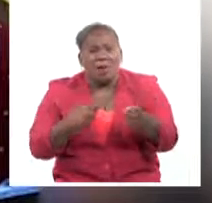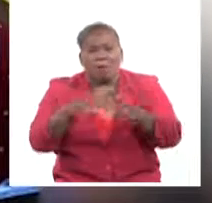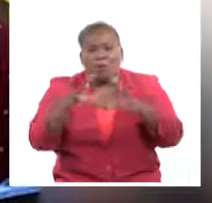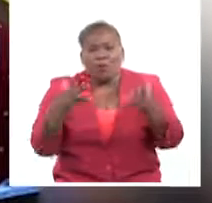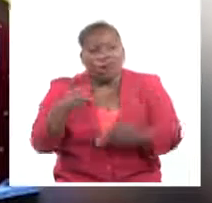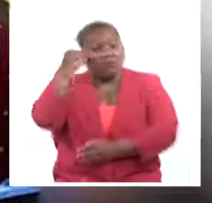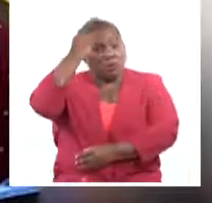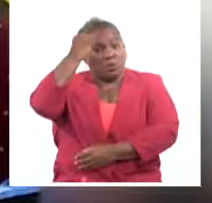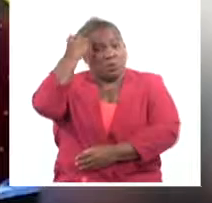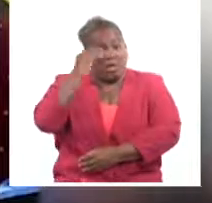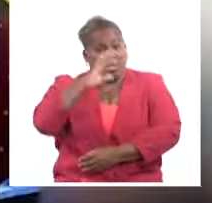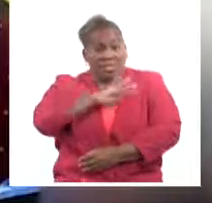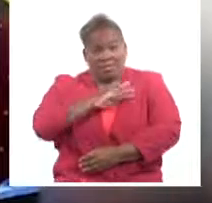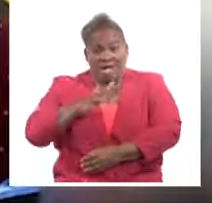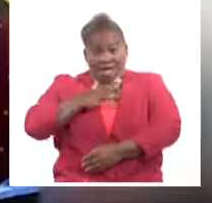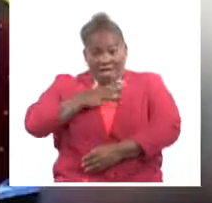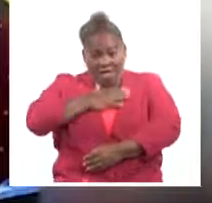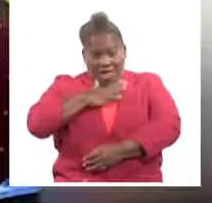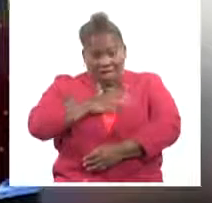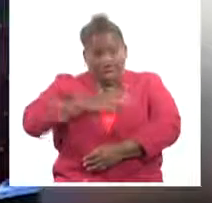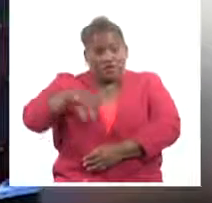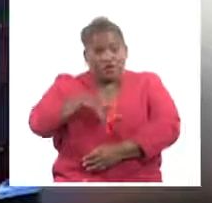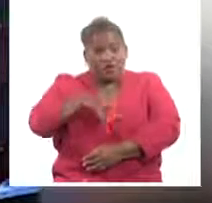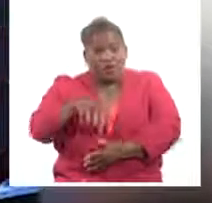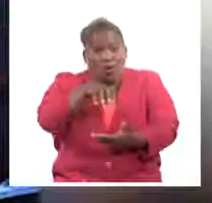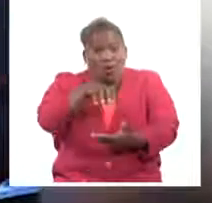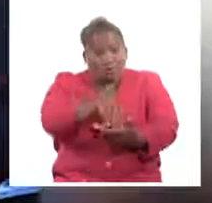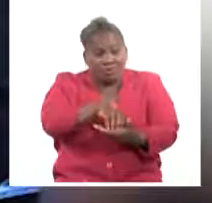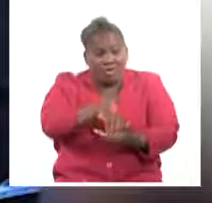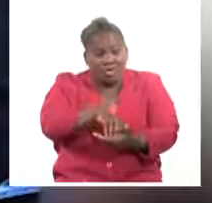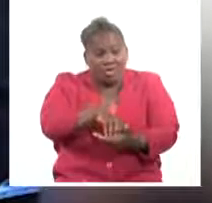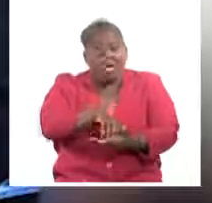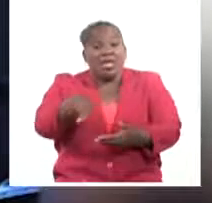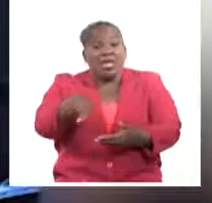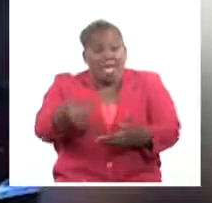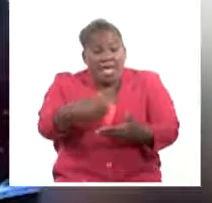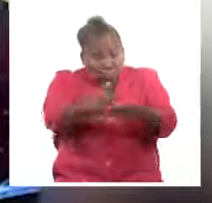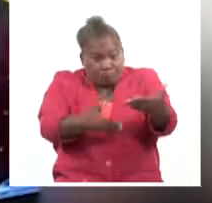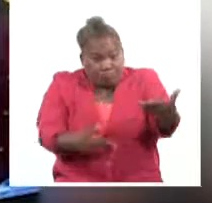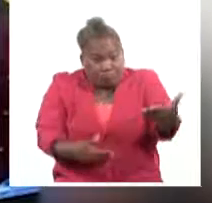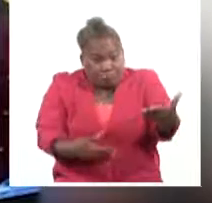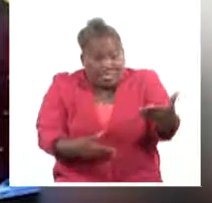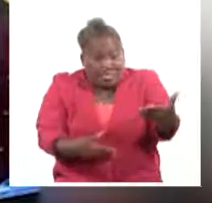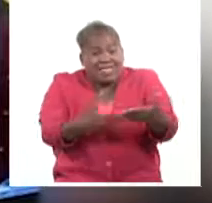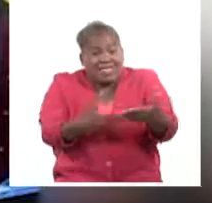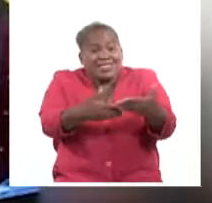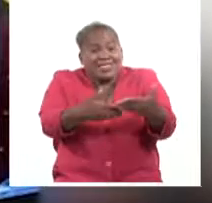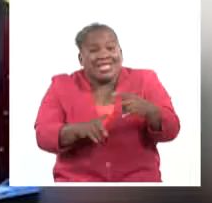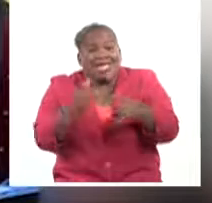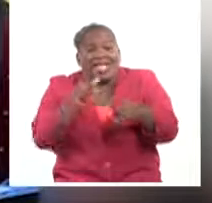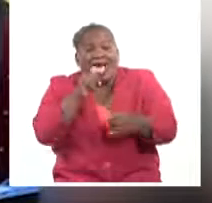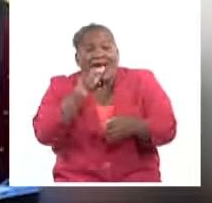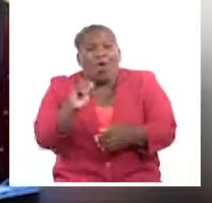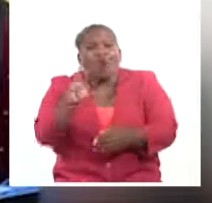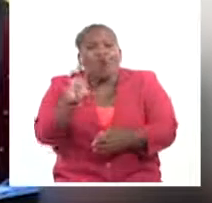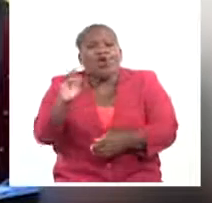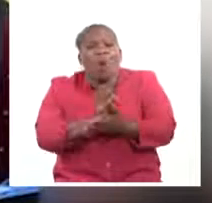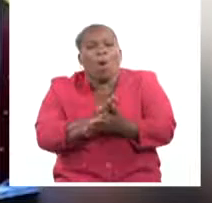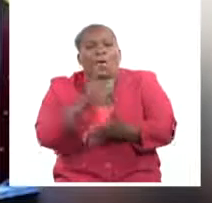Nosotros ya como movimiento político incentivamos que en el Tratado de Roma, el que no hace parte casi ninguno de